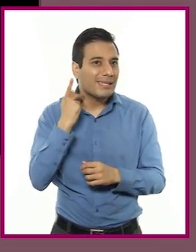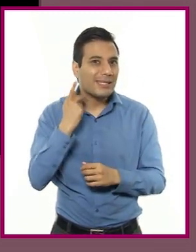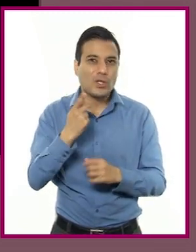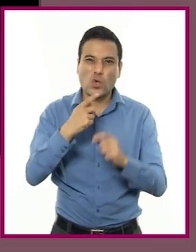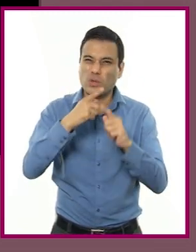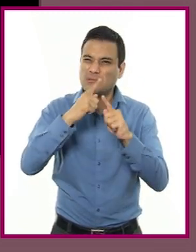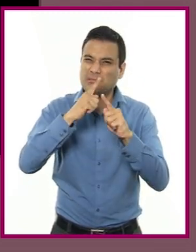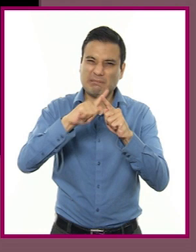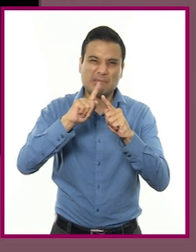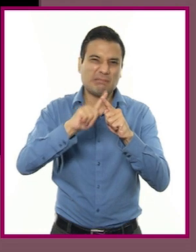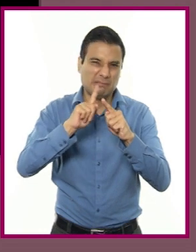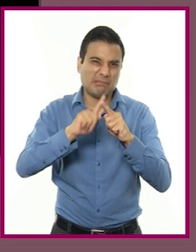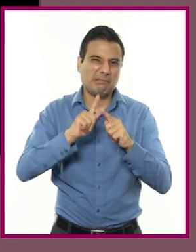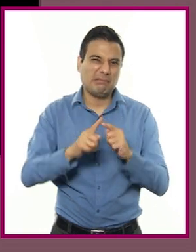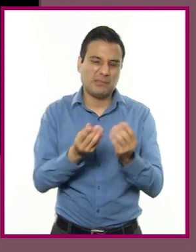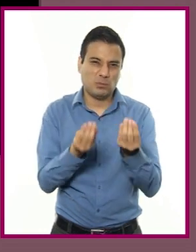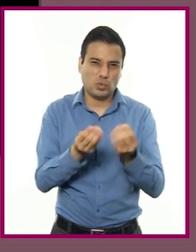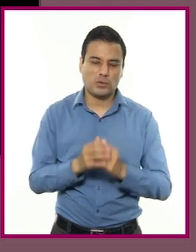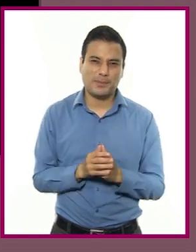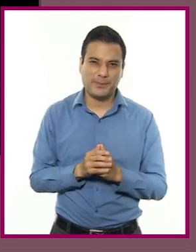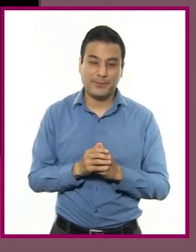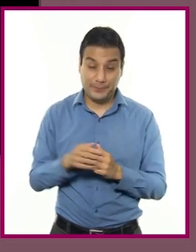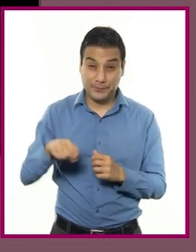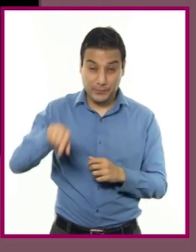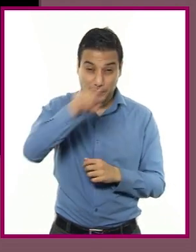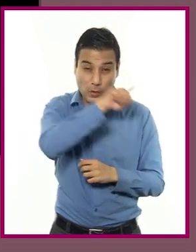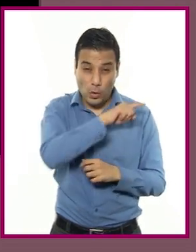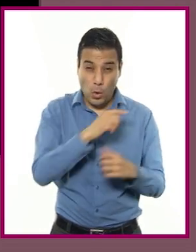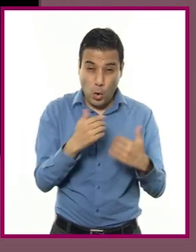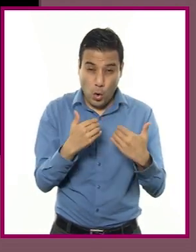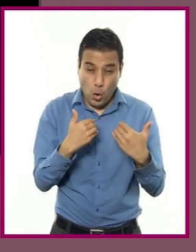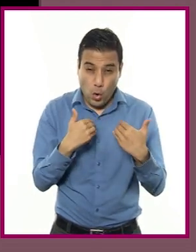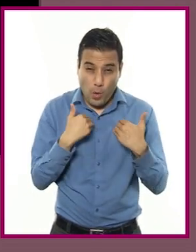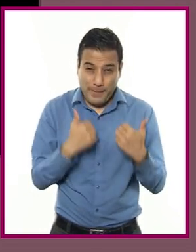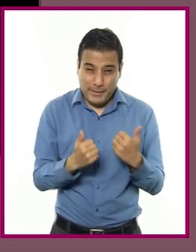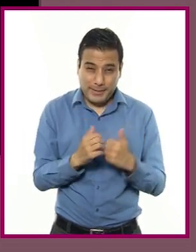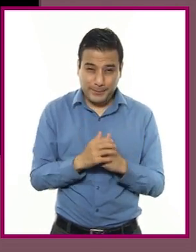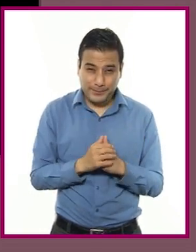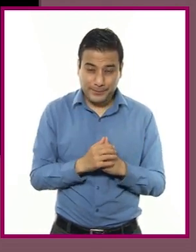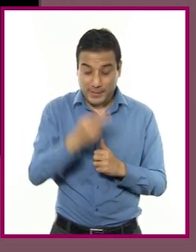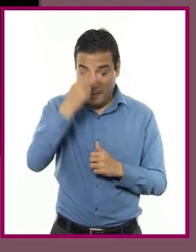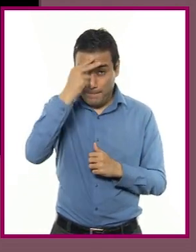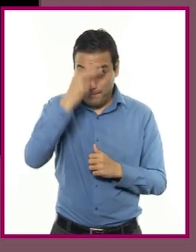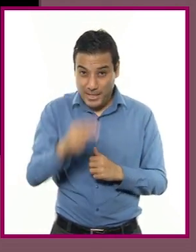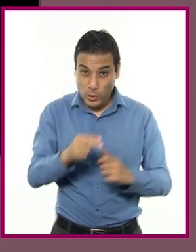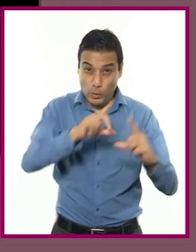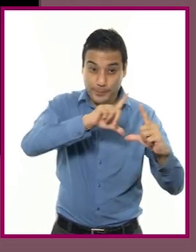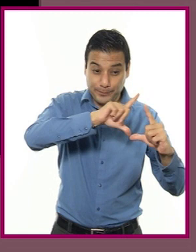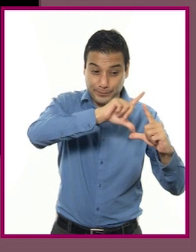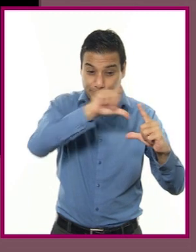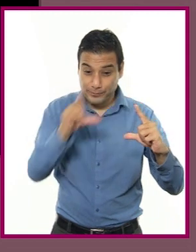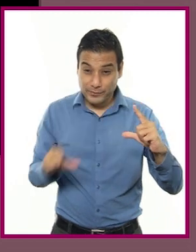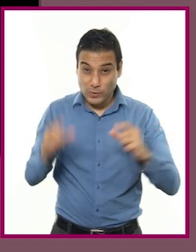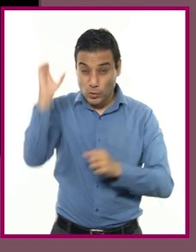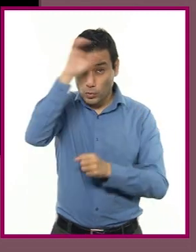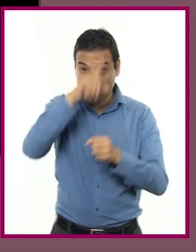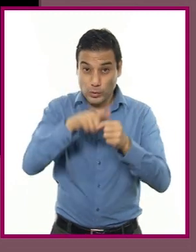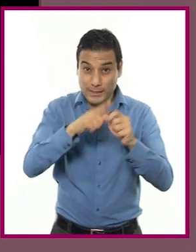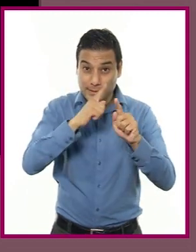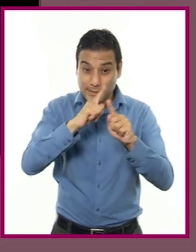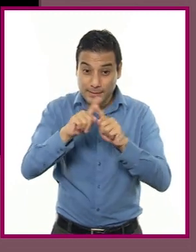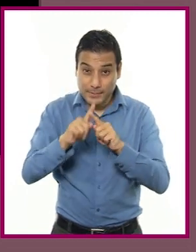importantes para nosotros. Entonces, para entender la composición sociocultural de nuestro país, para entender quiénes somos,